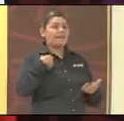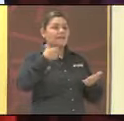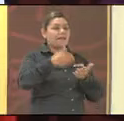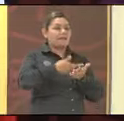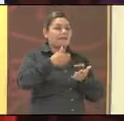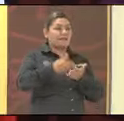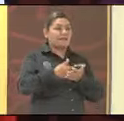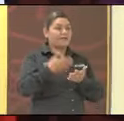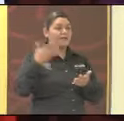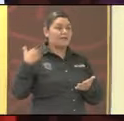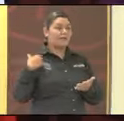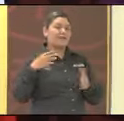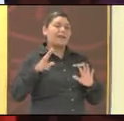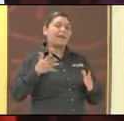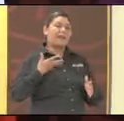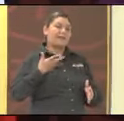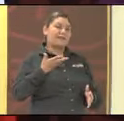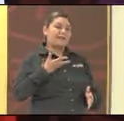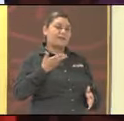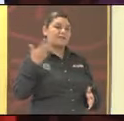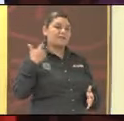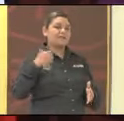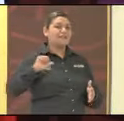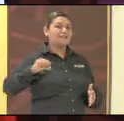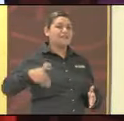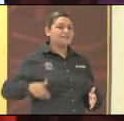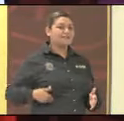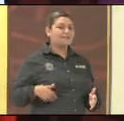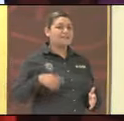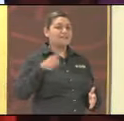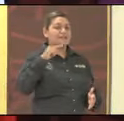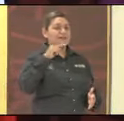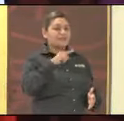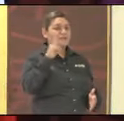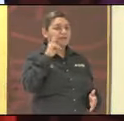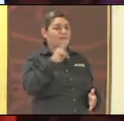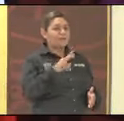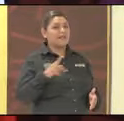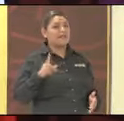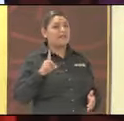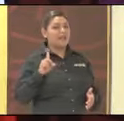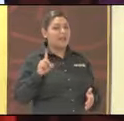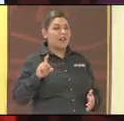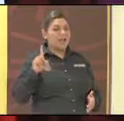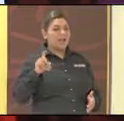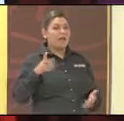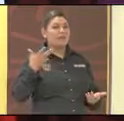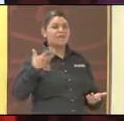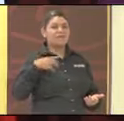que tuvimos un incidente con ella. Ahí, ustedes la ven en el agua, la tuvimos siempre en el agua,